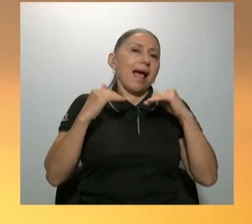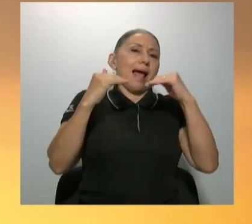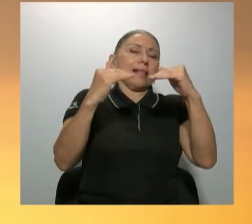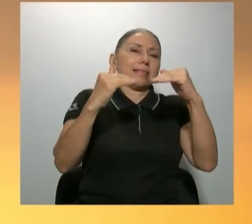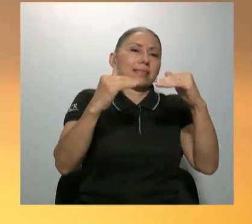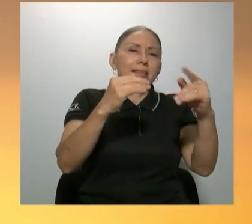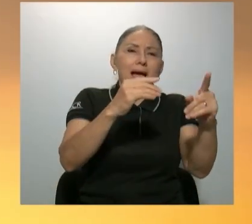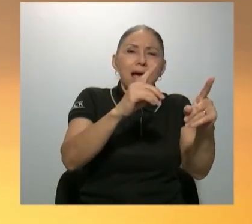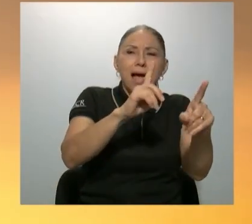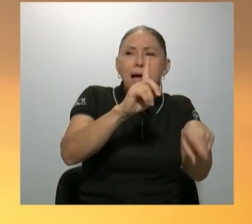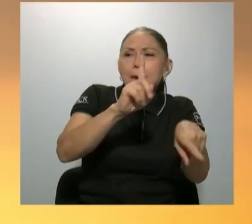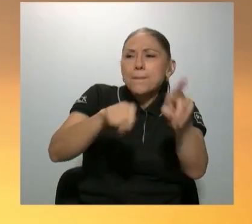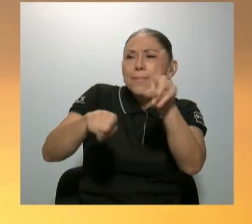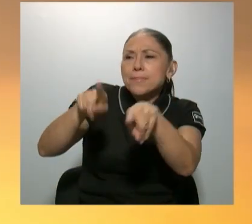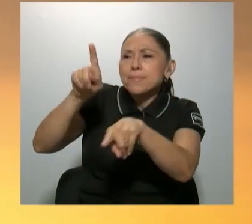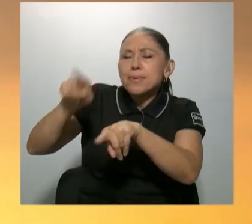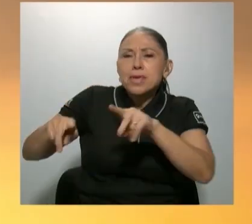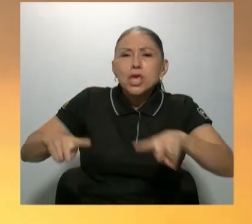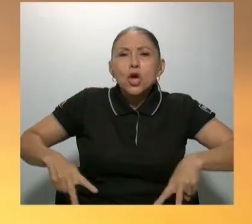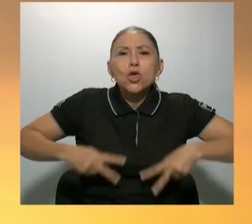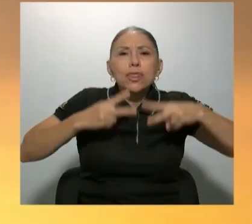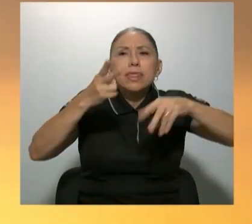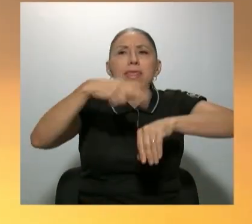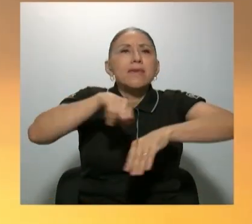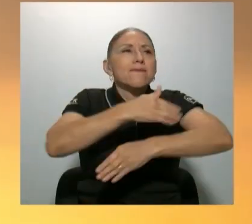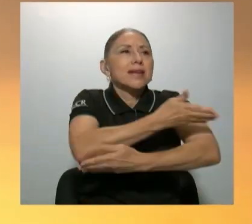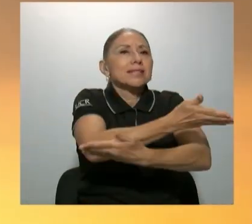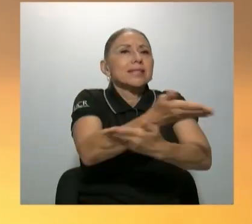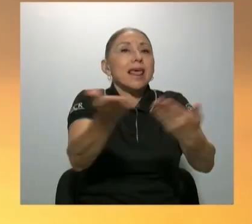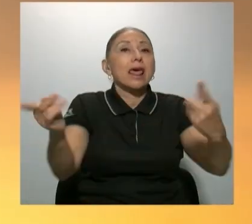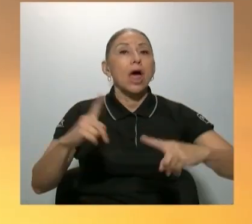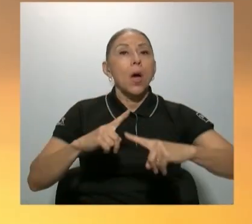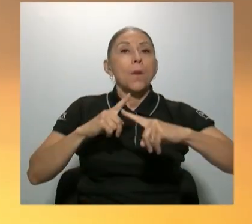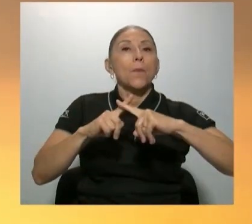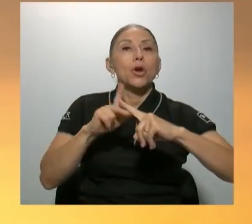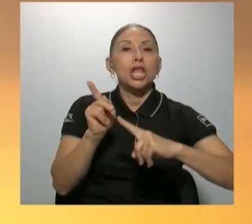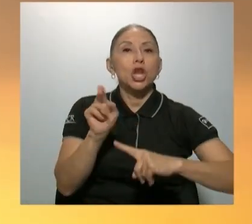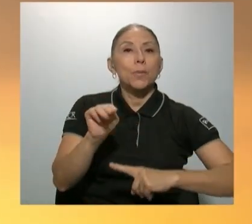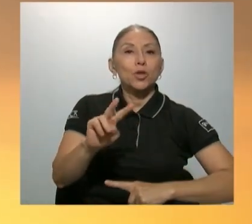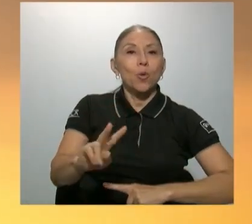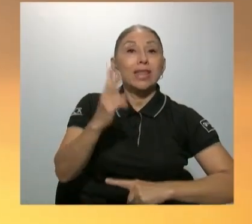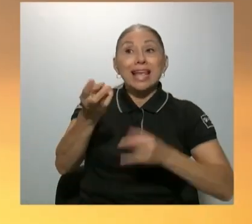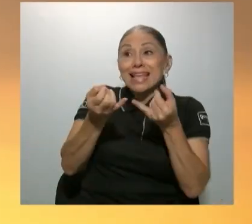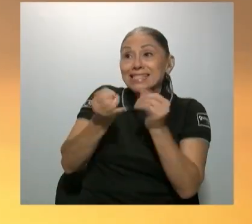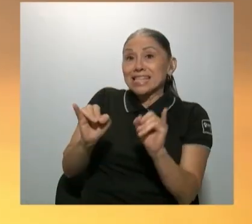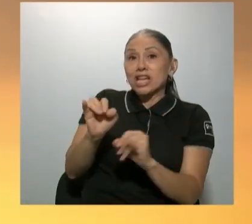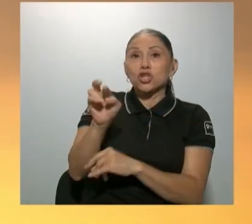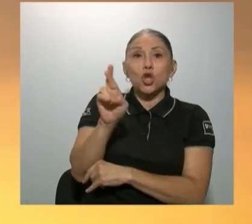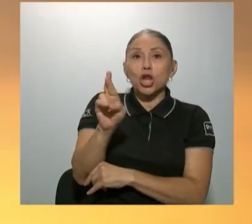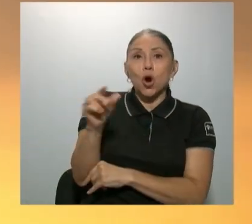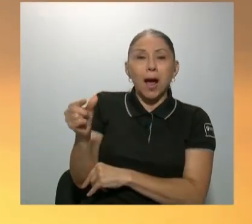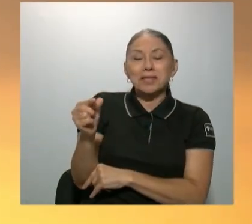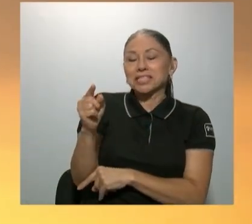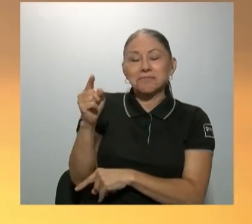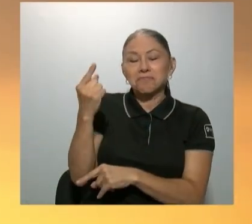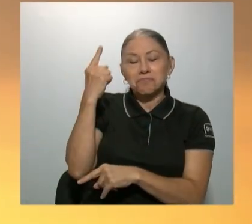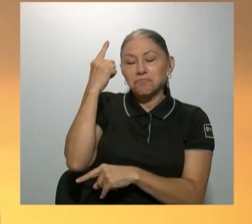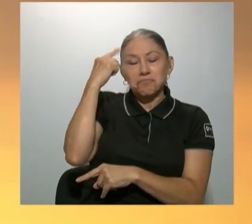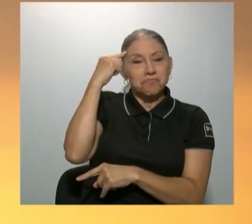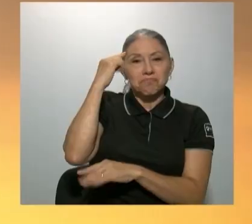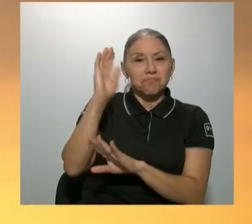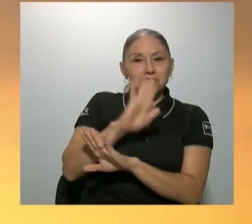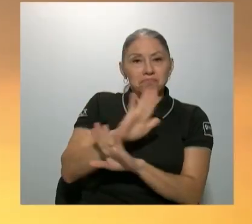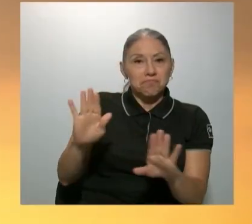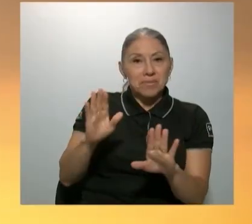biodiversidad por kilómetro cuadrado. Eso sin Rodrigo Gámez no se hubiera sabido, sin Rodrigo Gámez no se hubiera